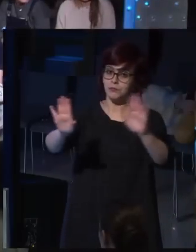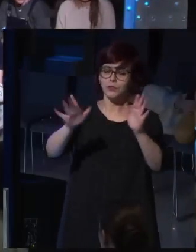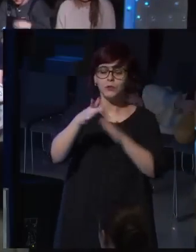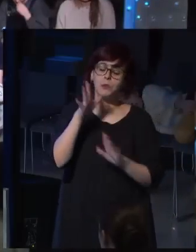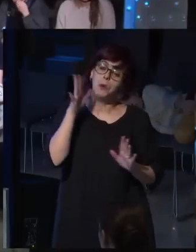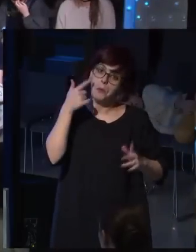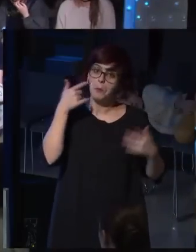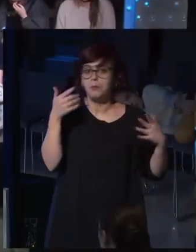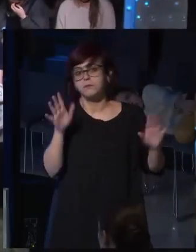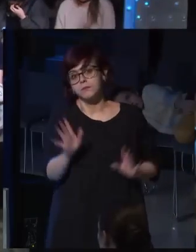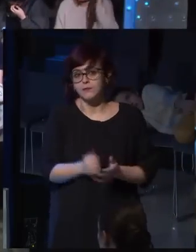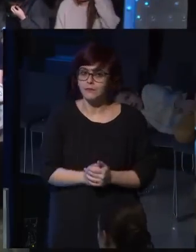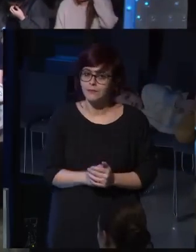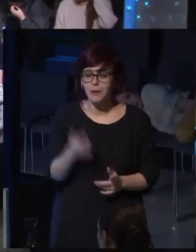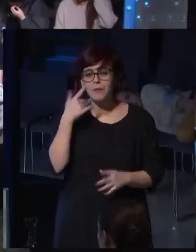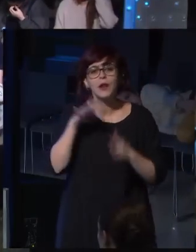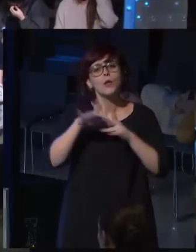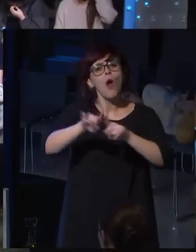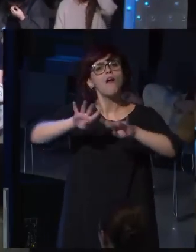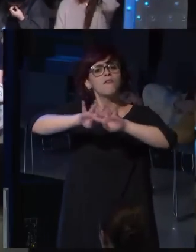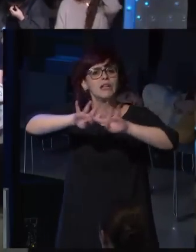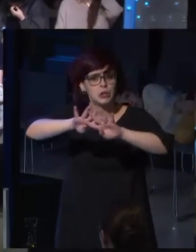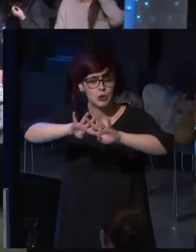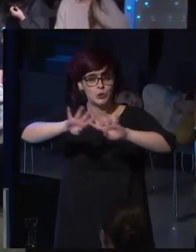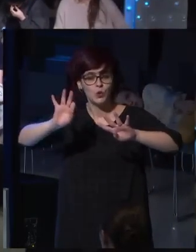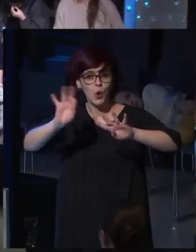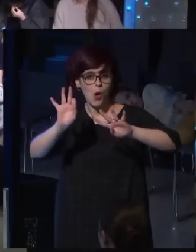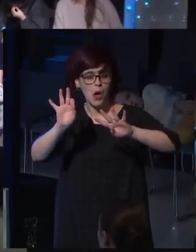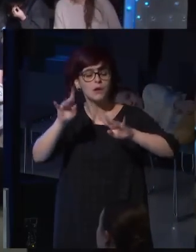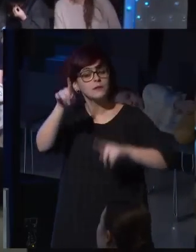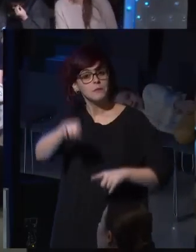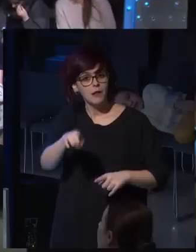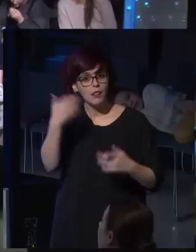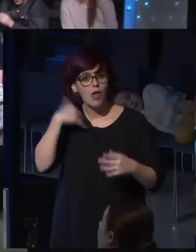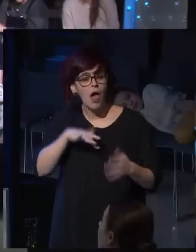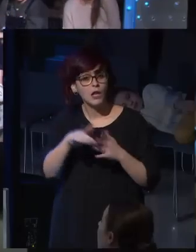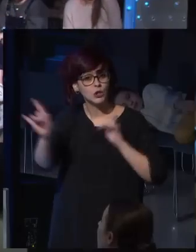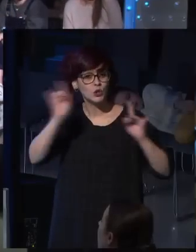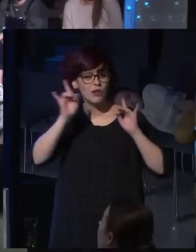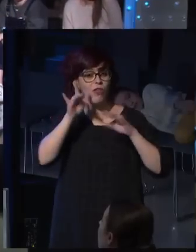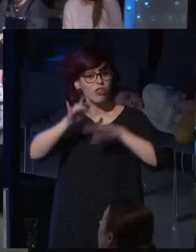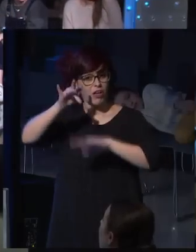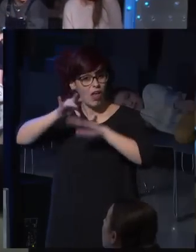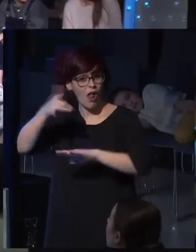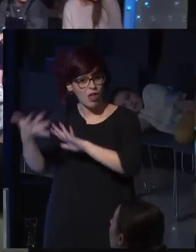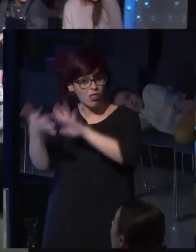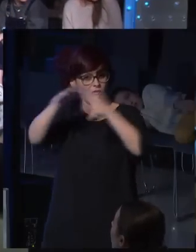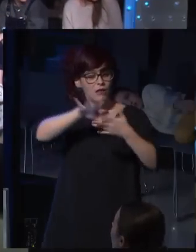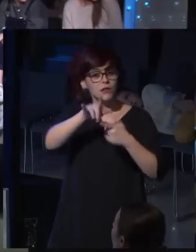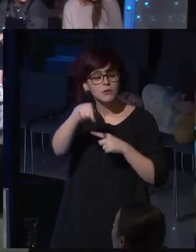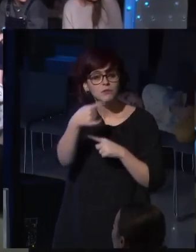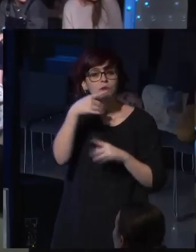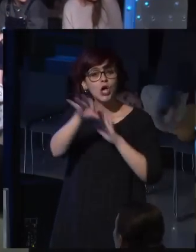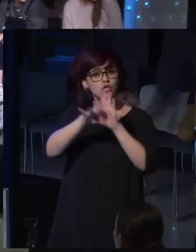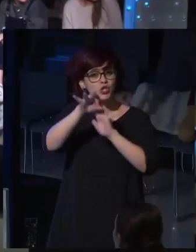está, bueno, pero... O de filtros. Y luego una vez que está el sonido digitalizado, pues a lo mejor habrá un